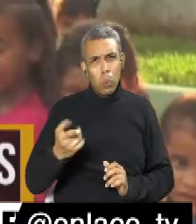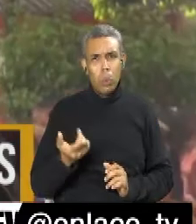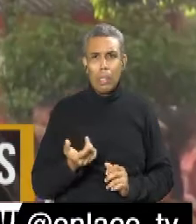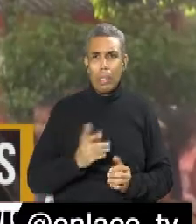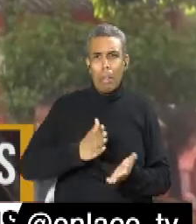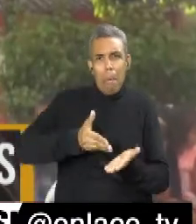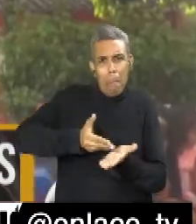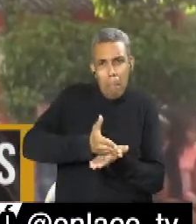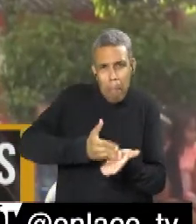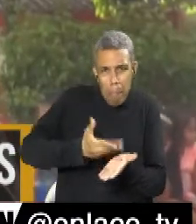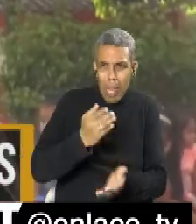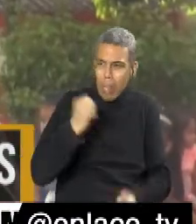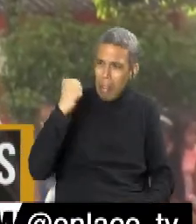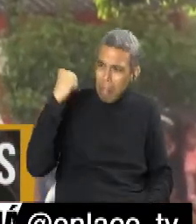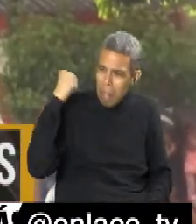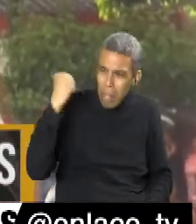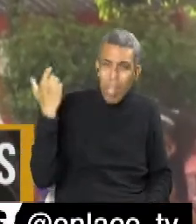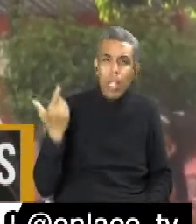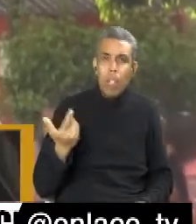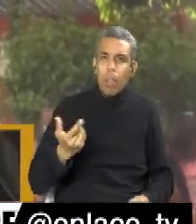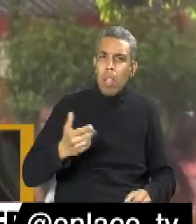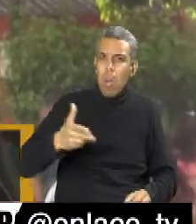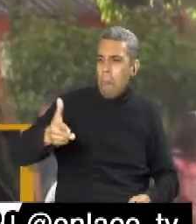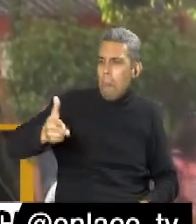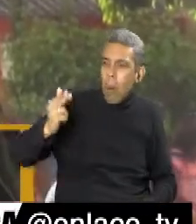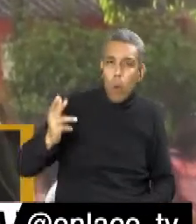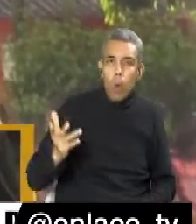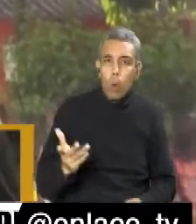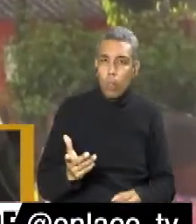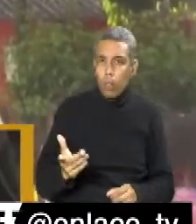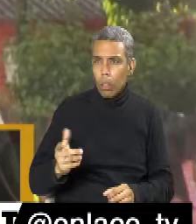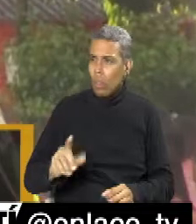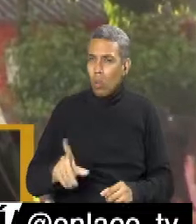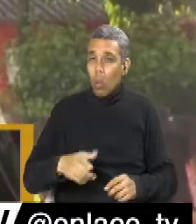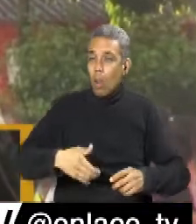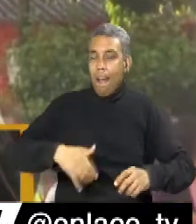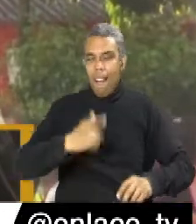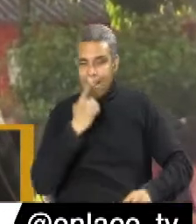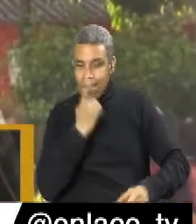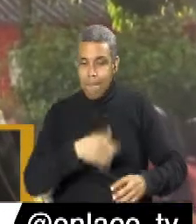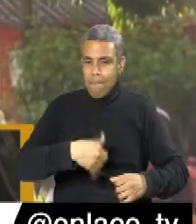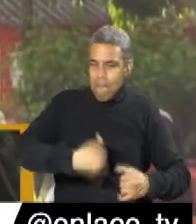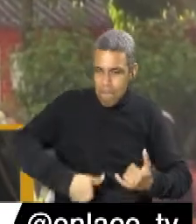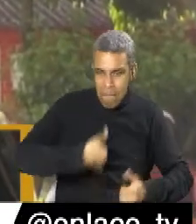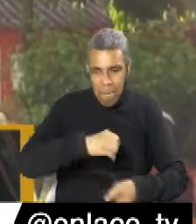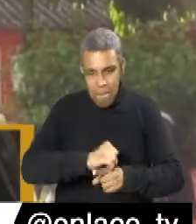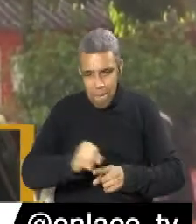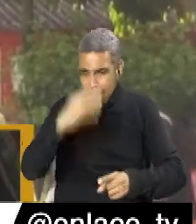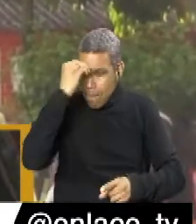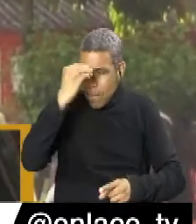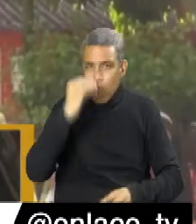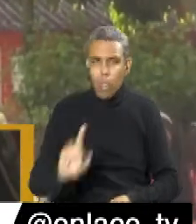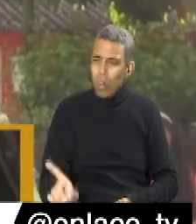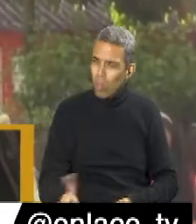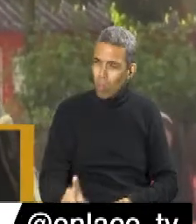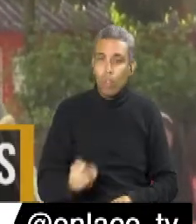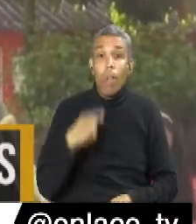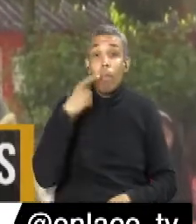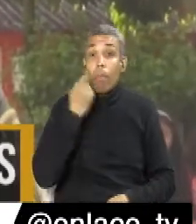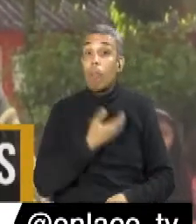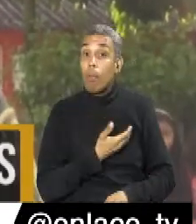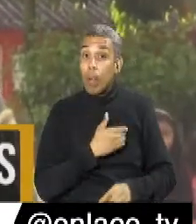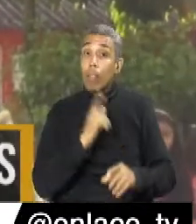que no jueguen, no utilicen esta clase de armas, e invitarlos a concientizar a sus padres de familia, a